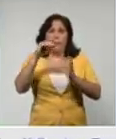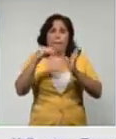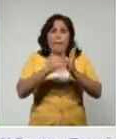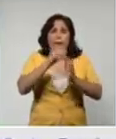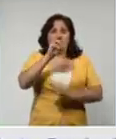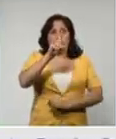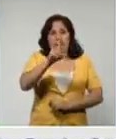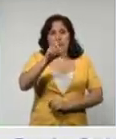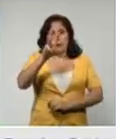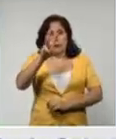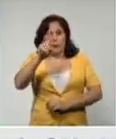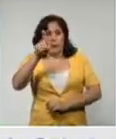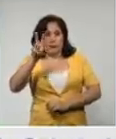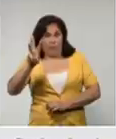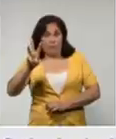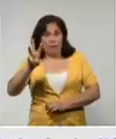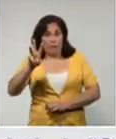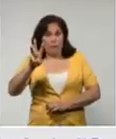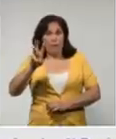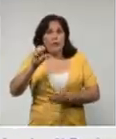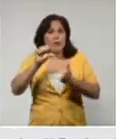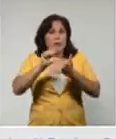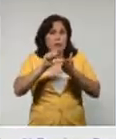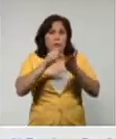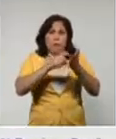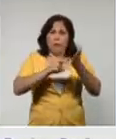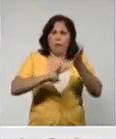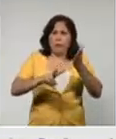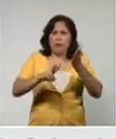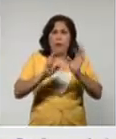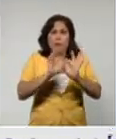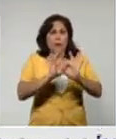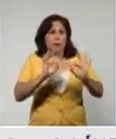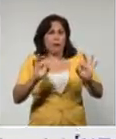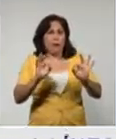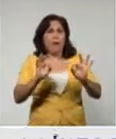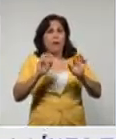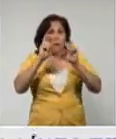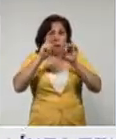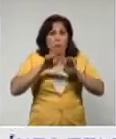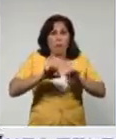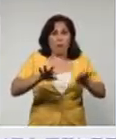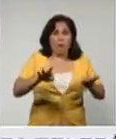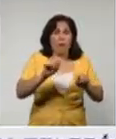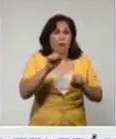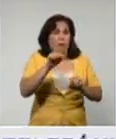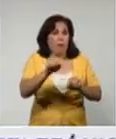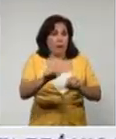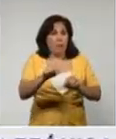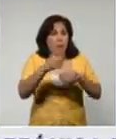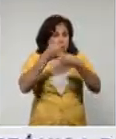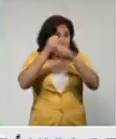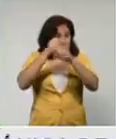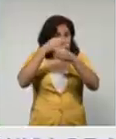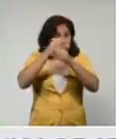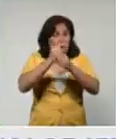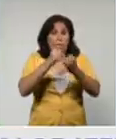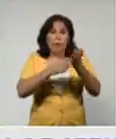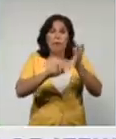1.313, el de los Centros Provinciales de Higiene, Epidemiología y Microbiología de Villa